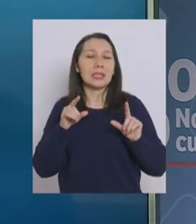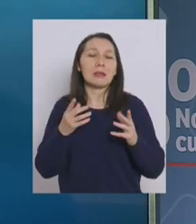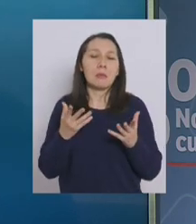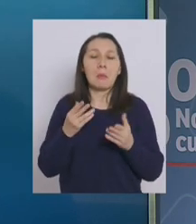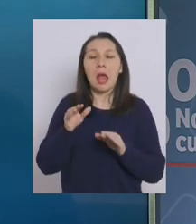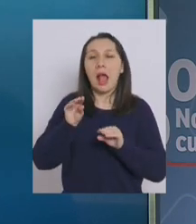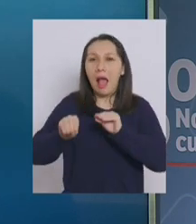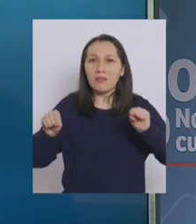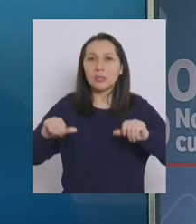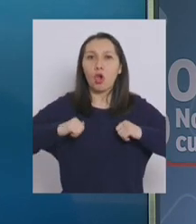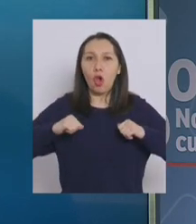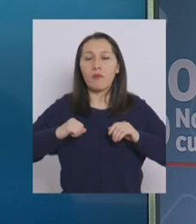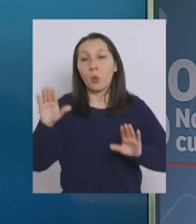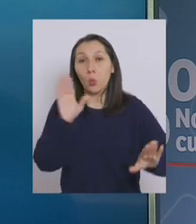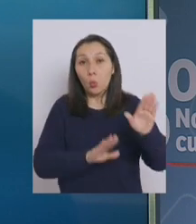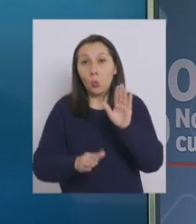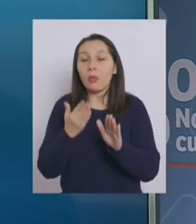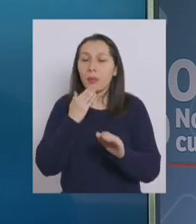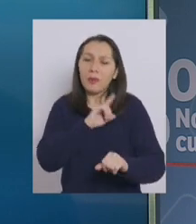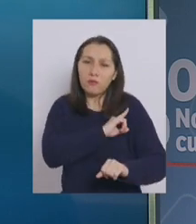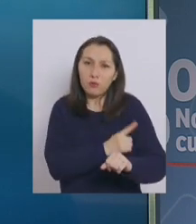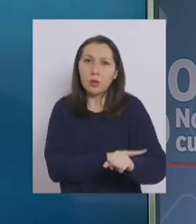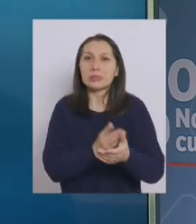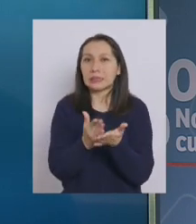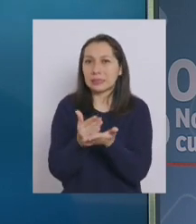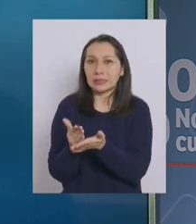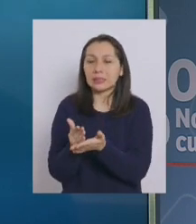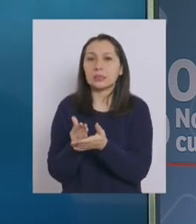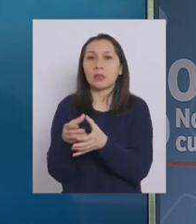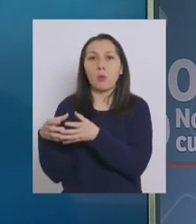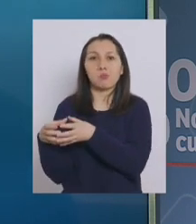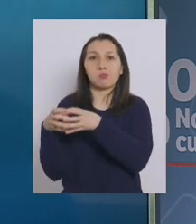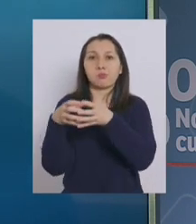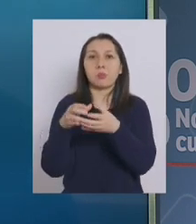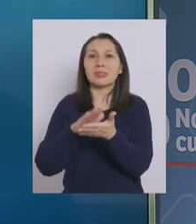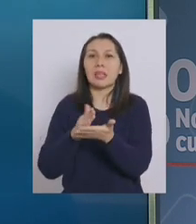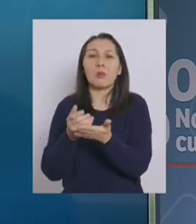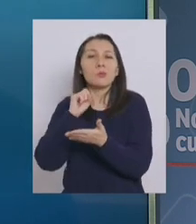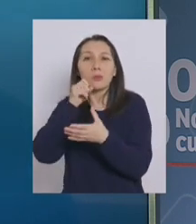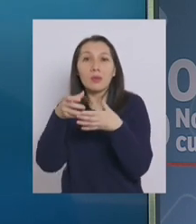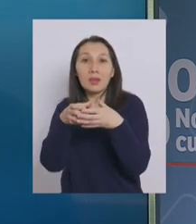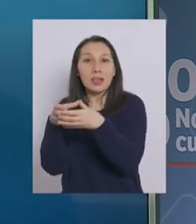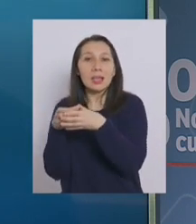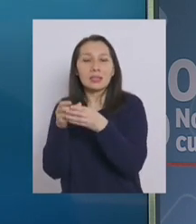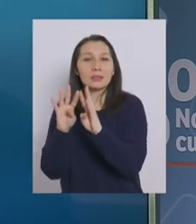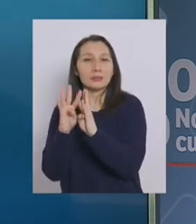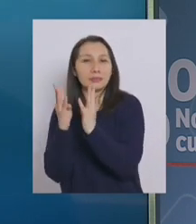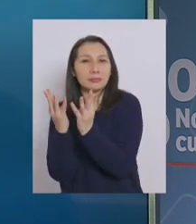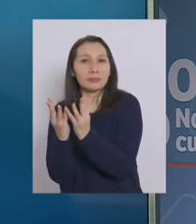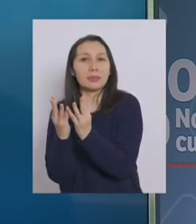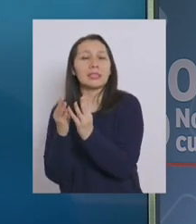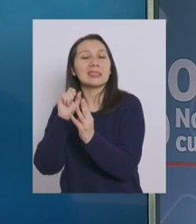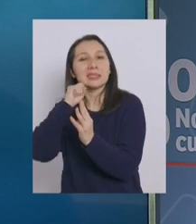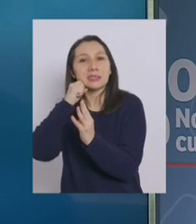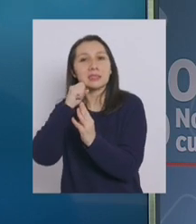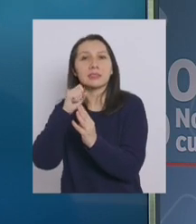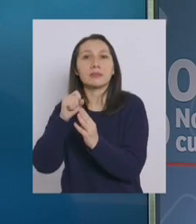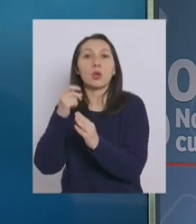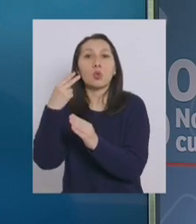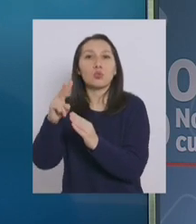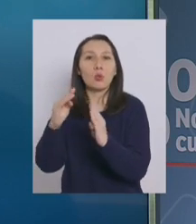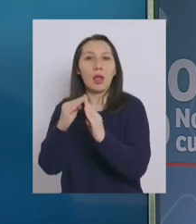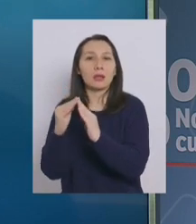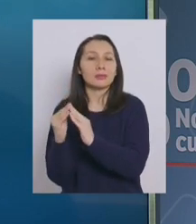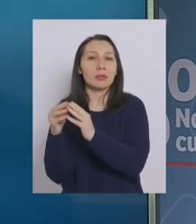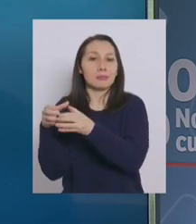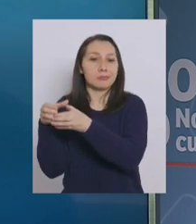cuidarse. Lo segundo, estamos fortaleciendo la estrategia de cuadrillas sanitarias, a través de cuadrillas en tu barrio,